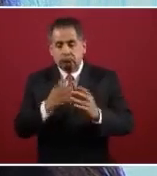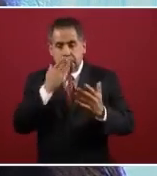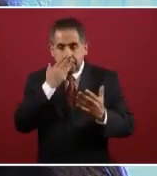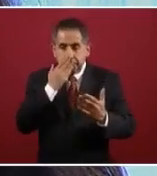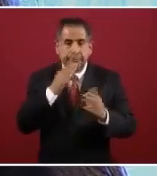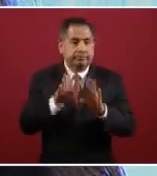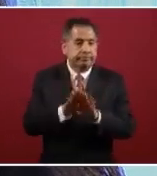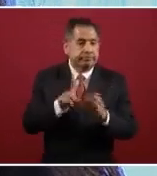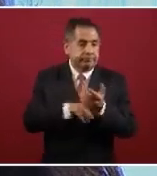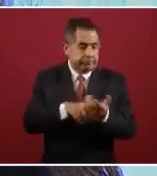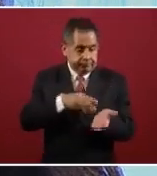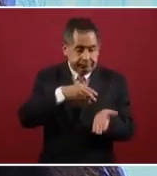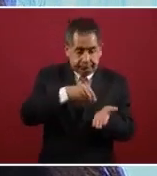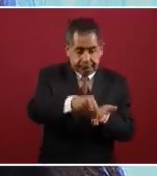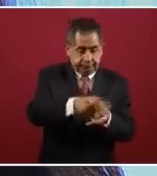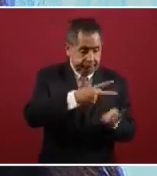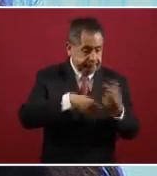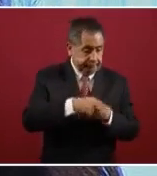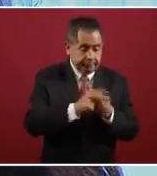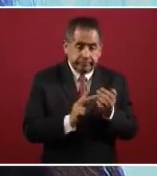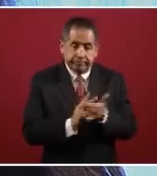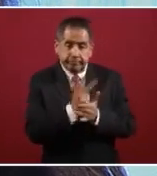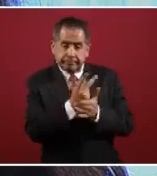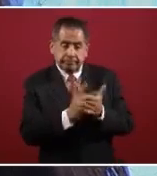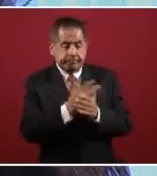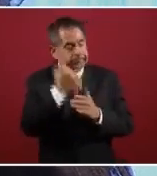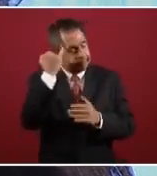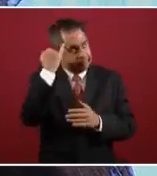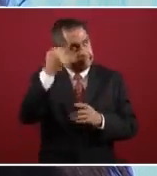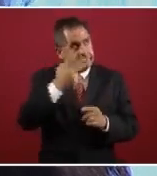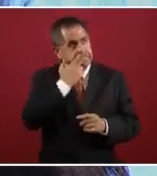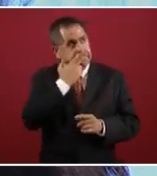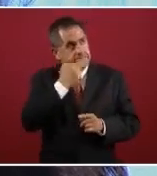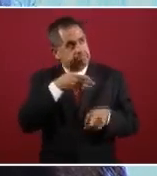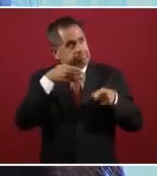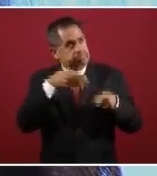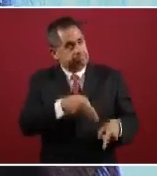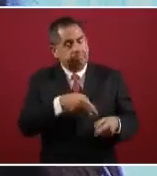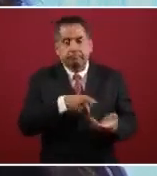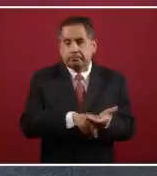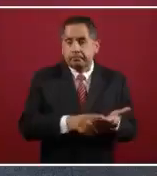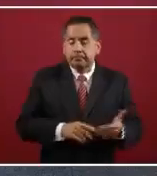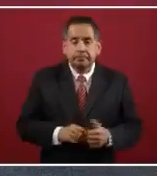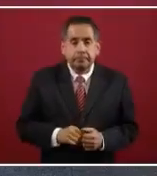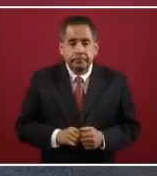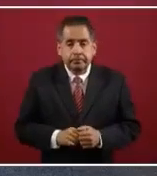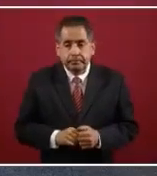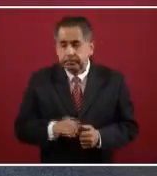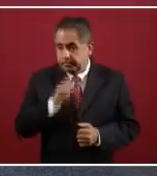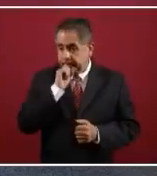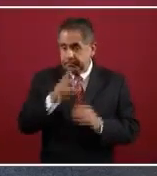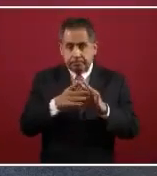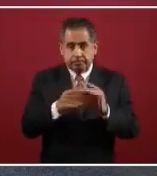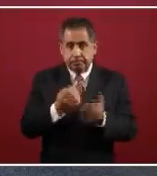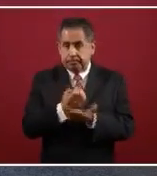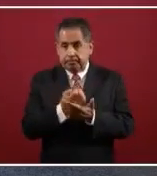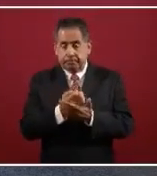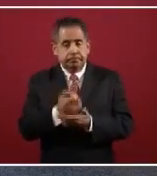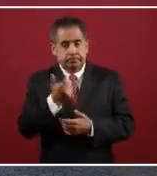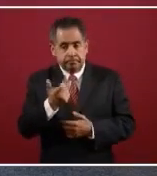producción orgánica como una filosofía de vida en el campo. Y también comentarles en la cuestión